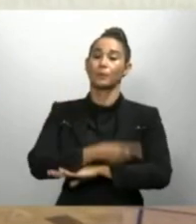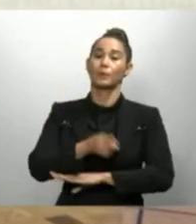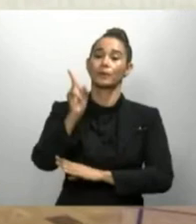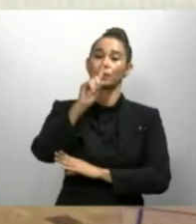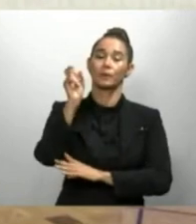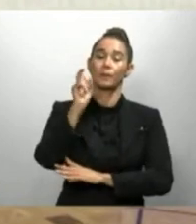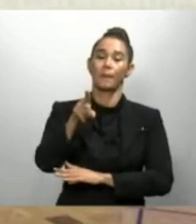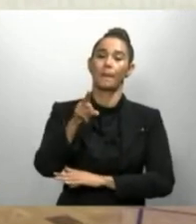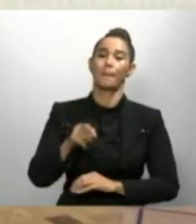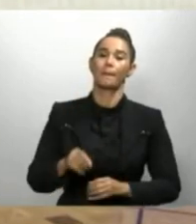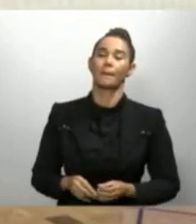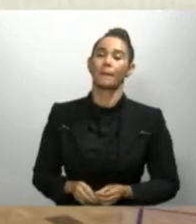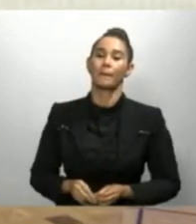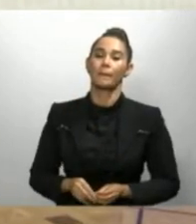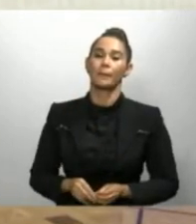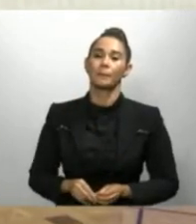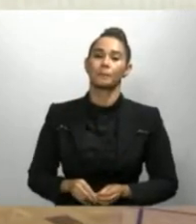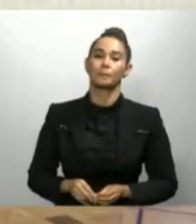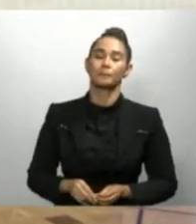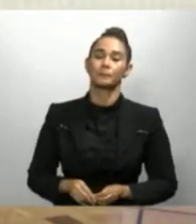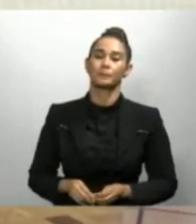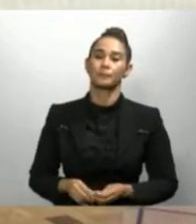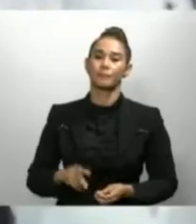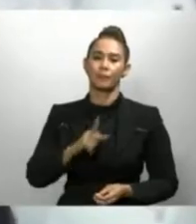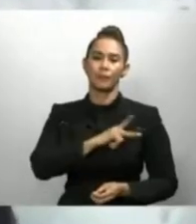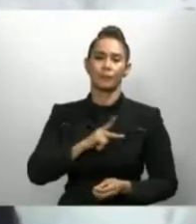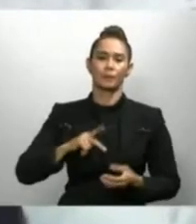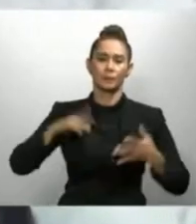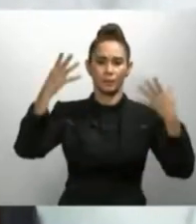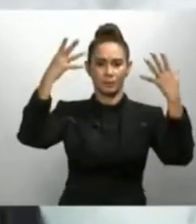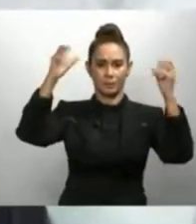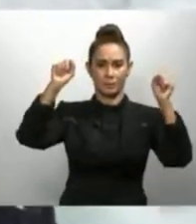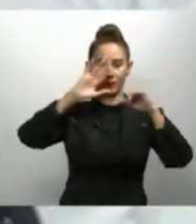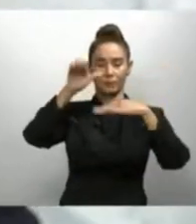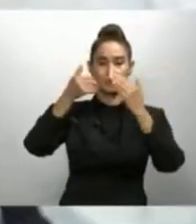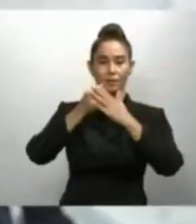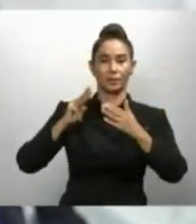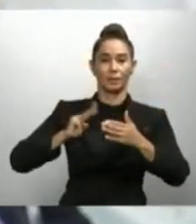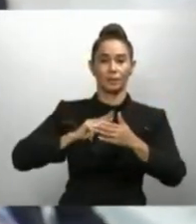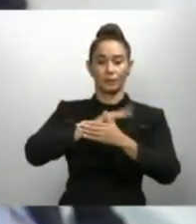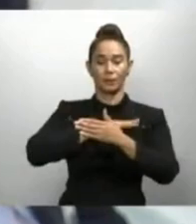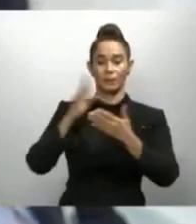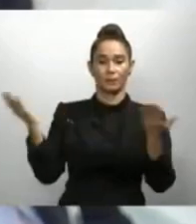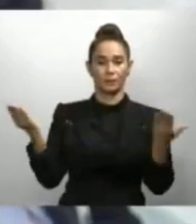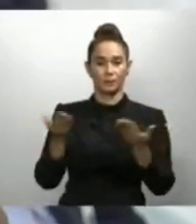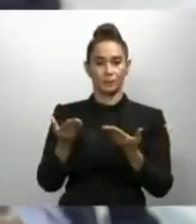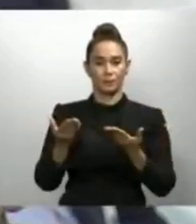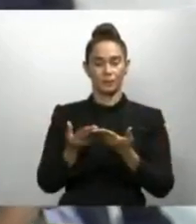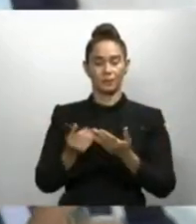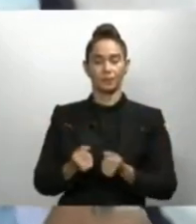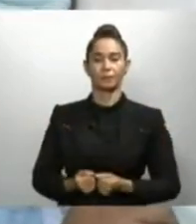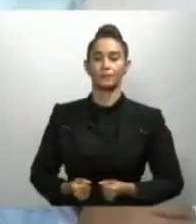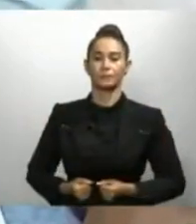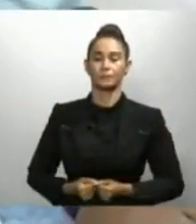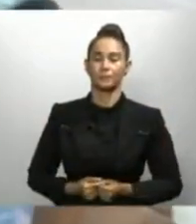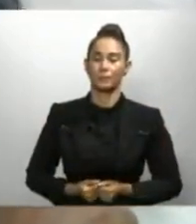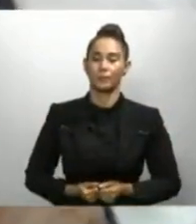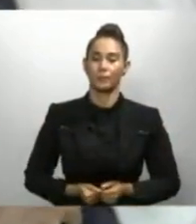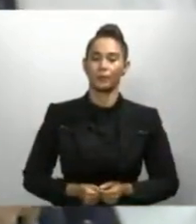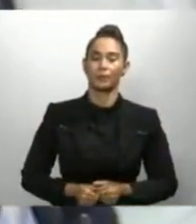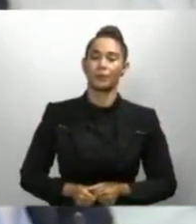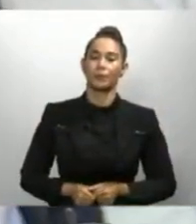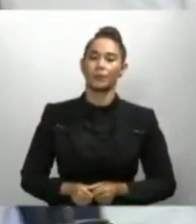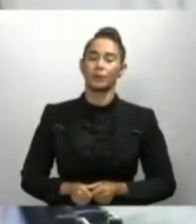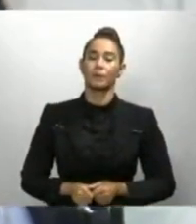Buenos días a la vicepresidenta de la República y con ella a todos los ministros que la acompañan. Wilson Pérez, Noticiario Popular, del